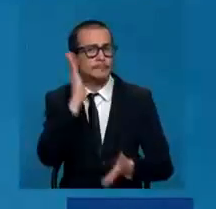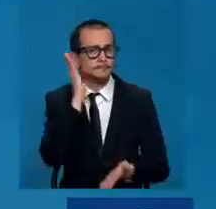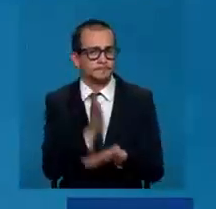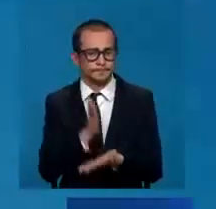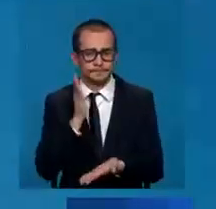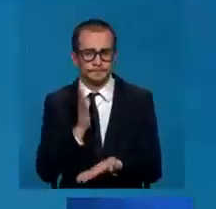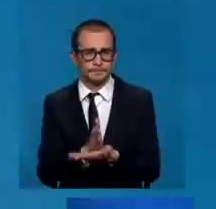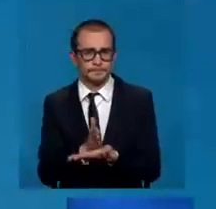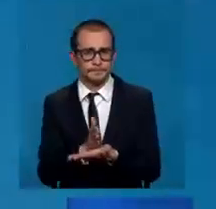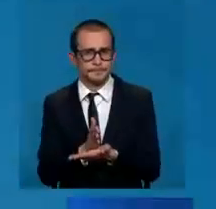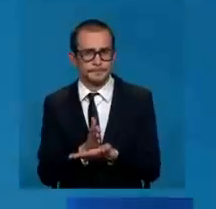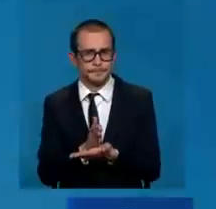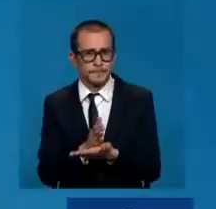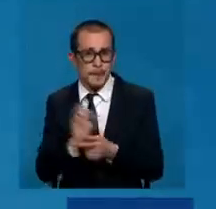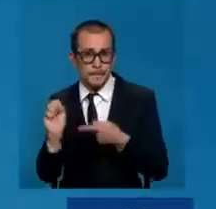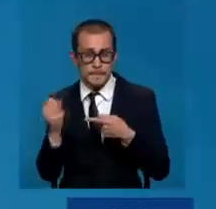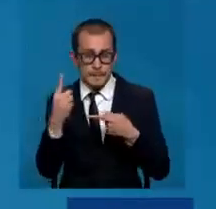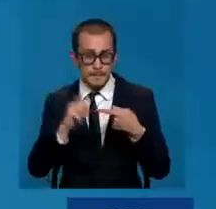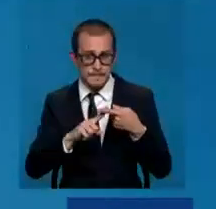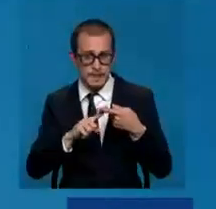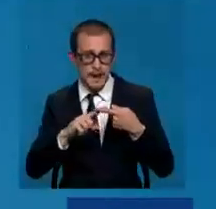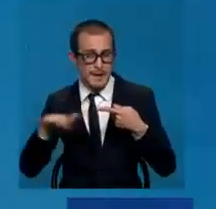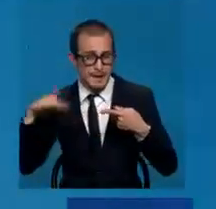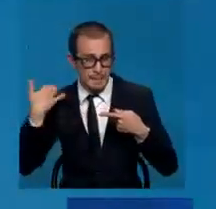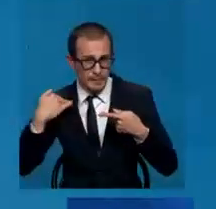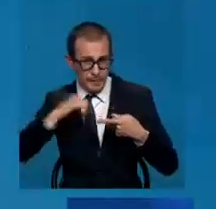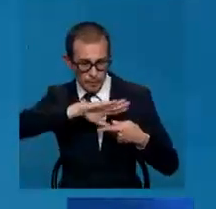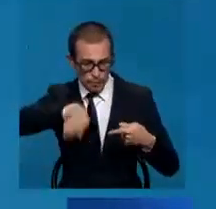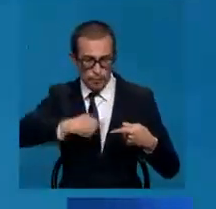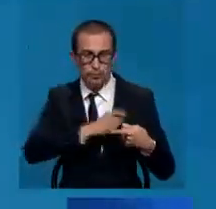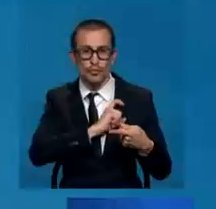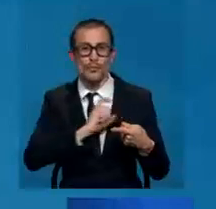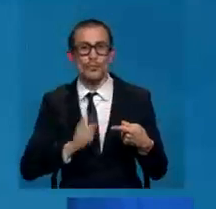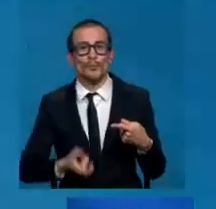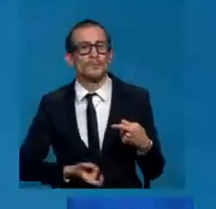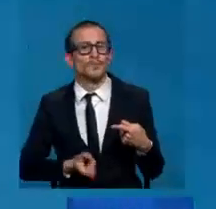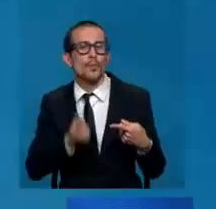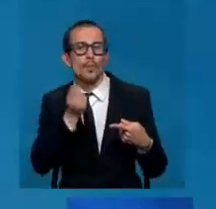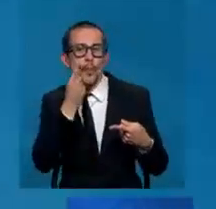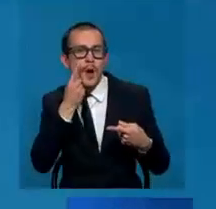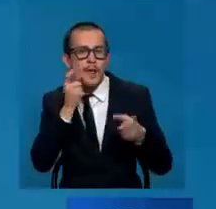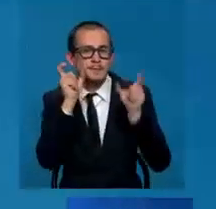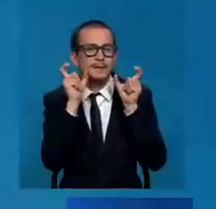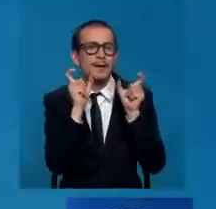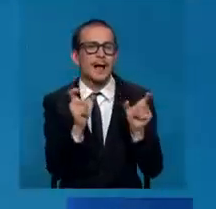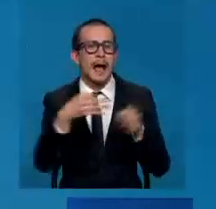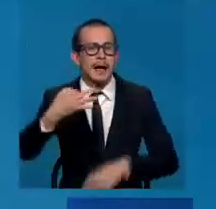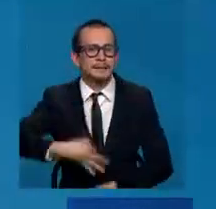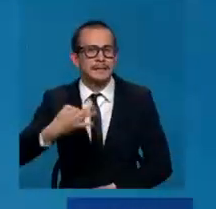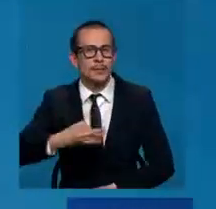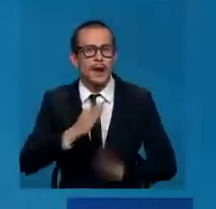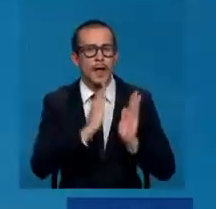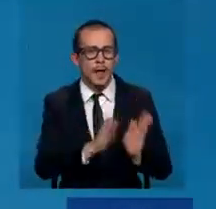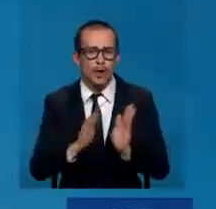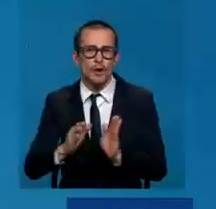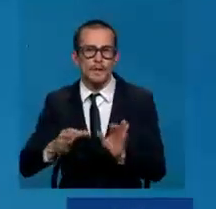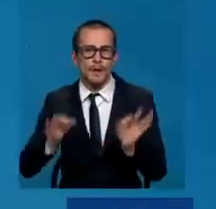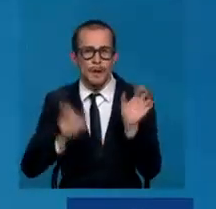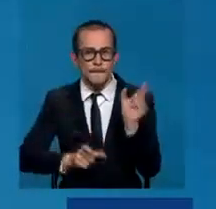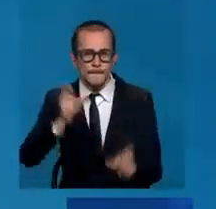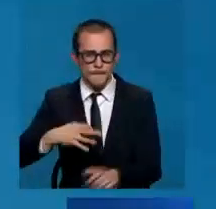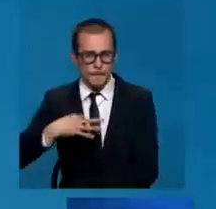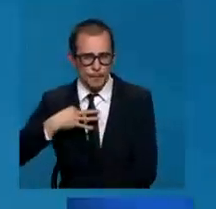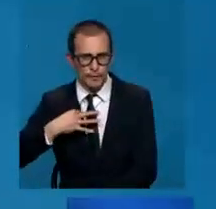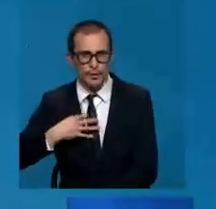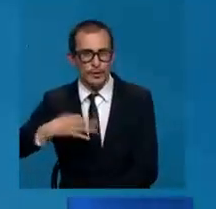decisiones. La primera prioridad de nuestro gobierno es asegurar el orden público y